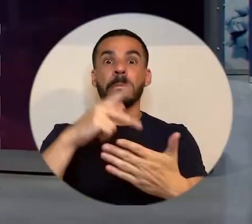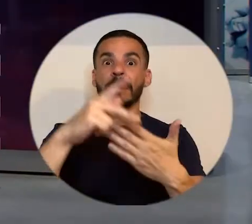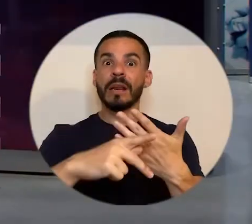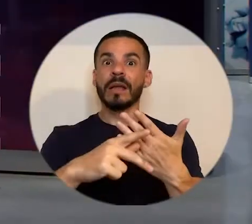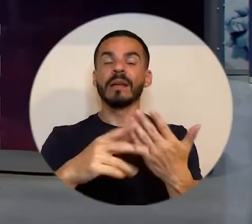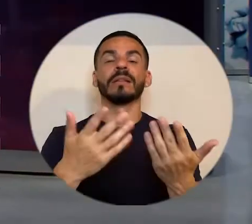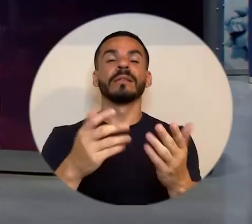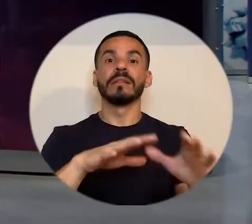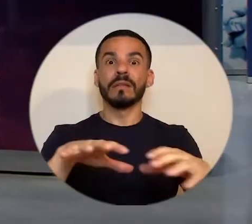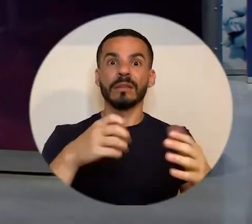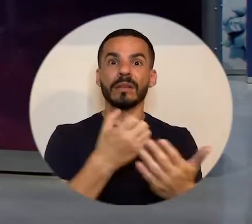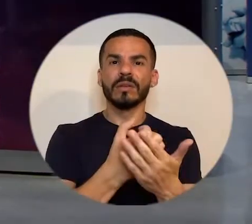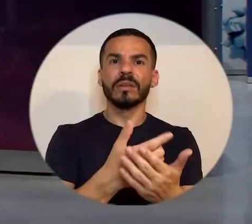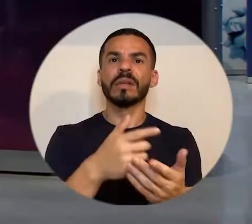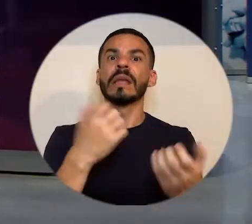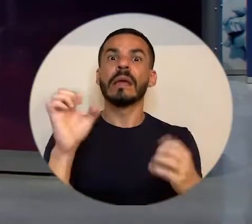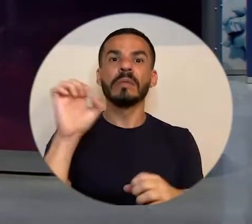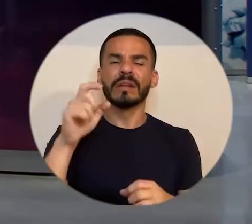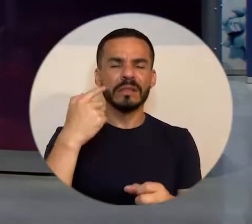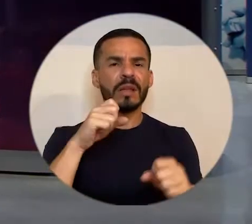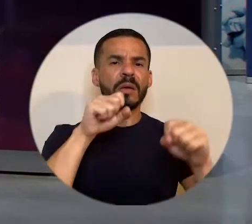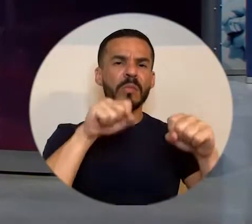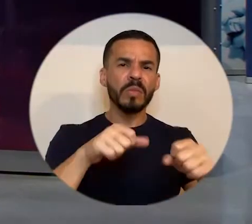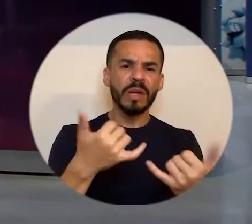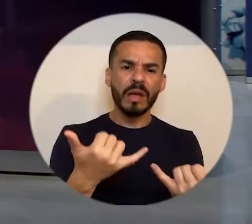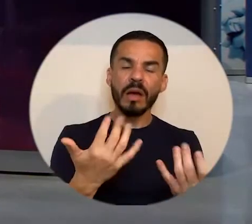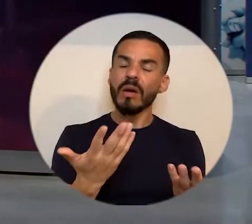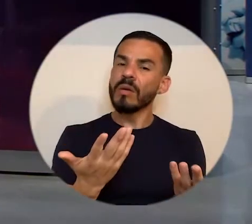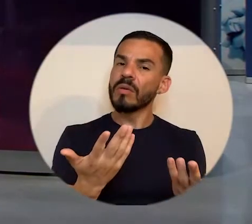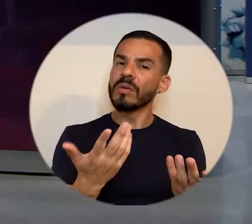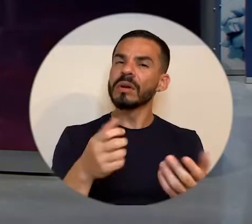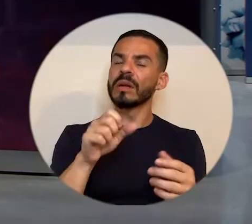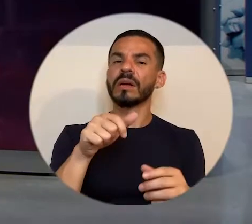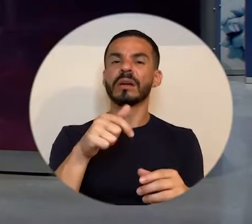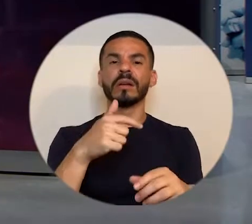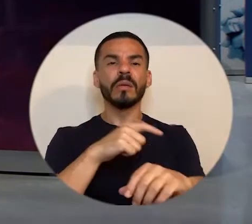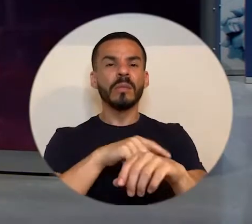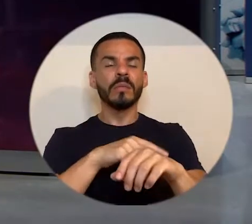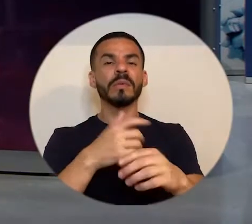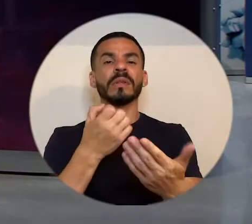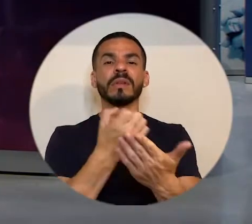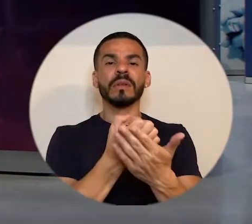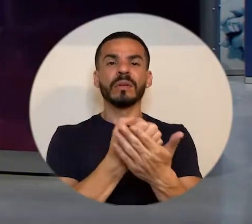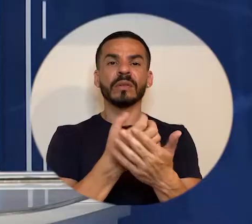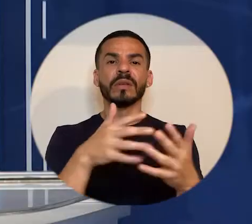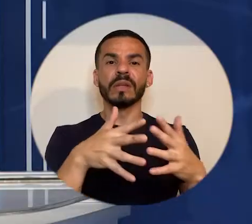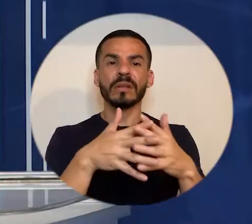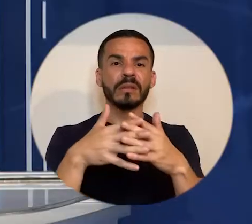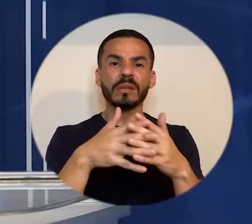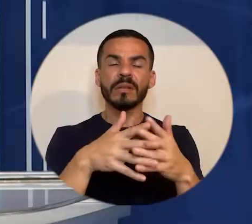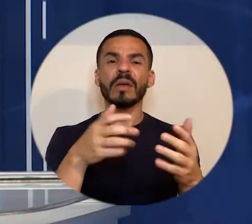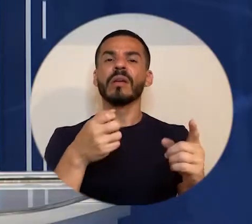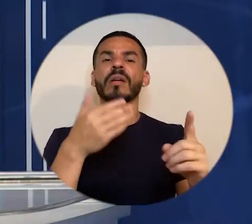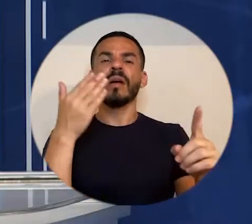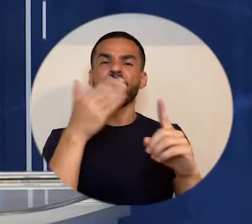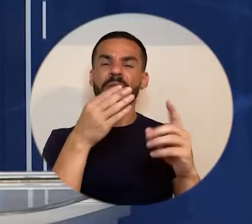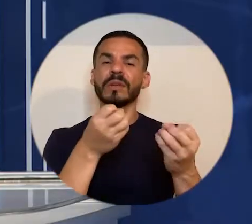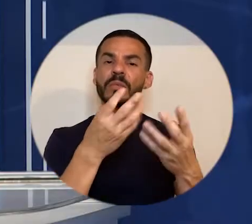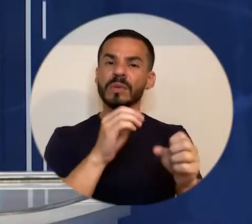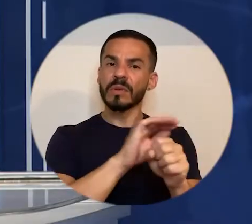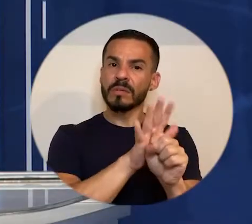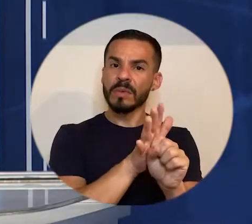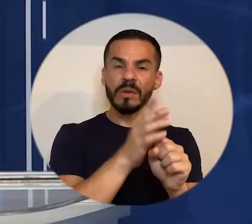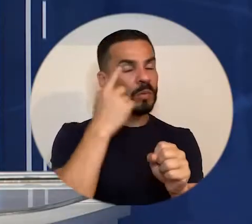económica casi que de emergencia. ¿Qué tan viable es ese plan en momentos en que sí, en que la economía estadounidense es